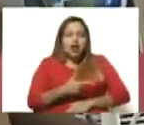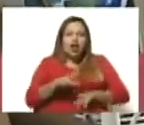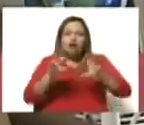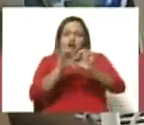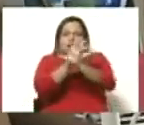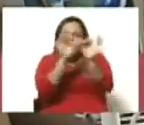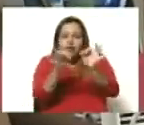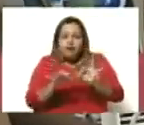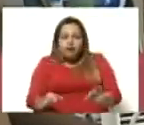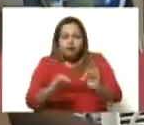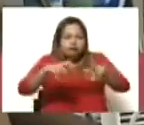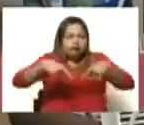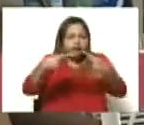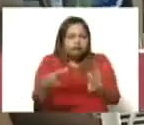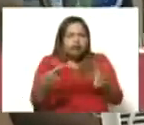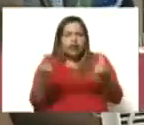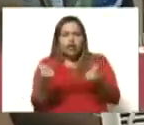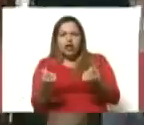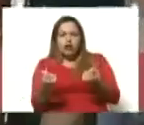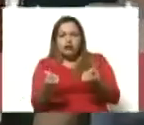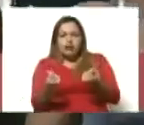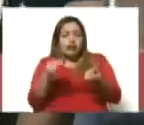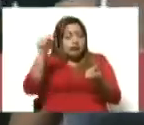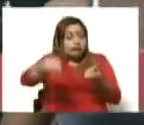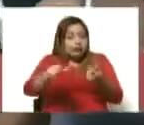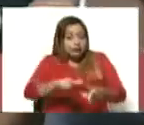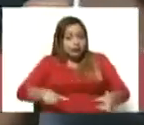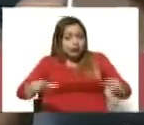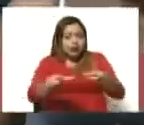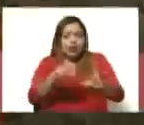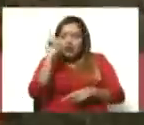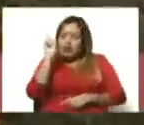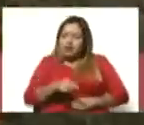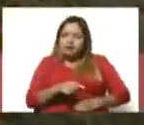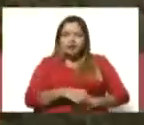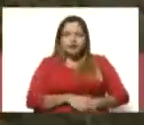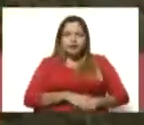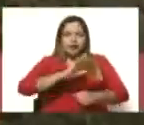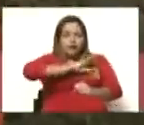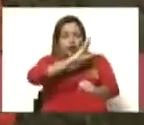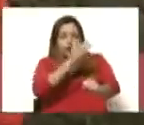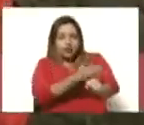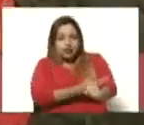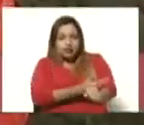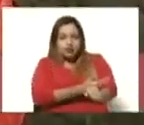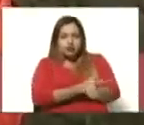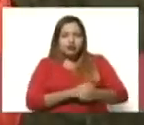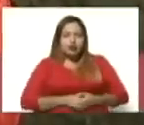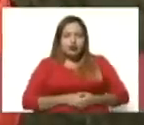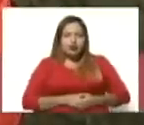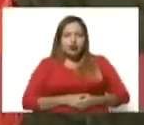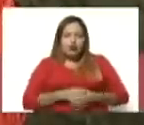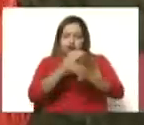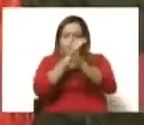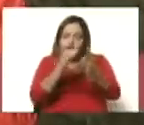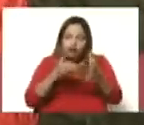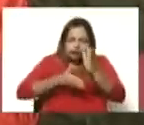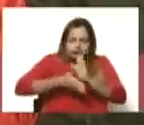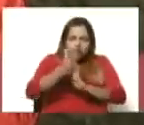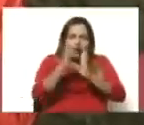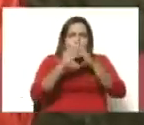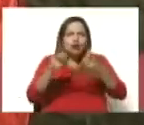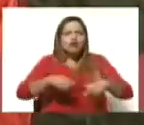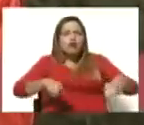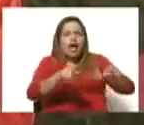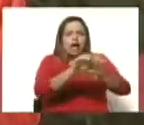comportamiento de recuperación de la economía local, pero también el fortalecimiento como eje transversal de todos nuestros espacios